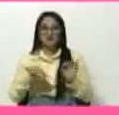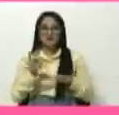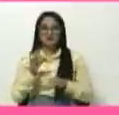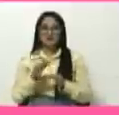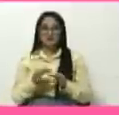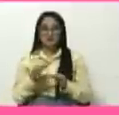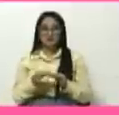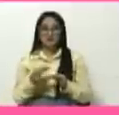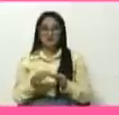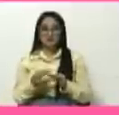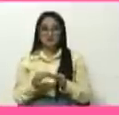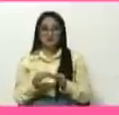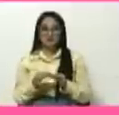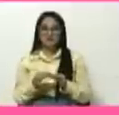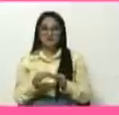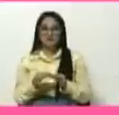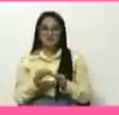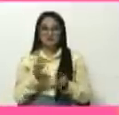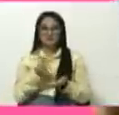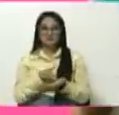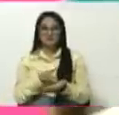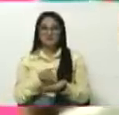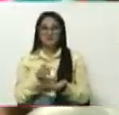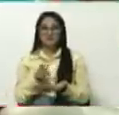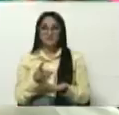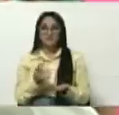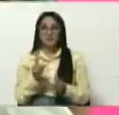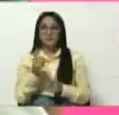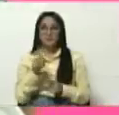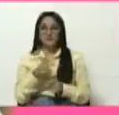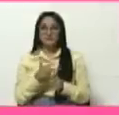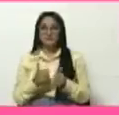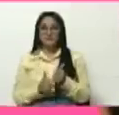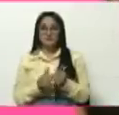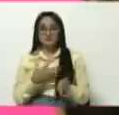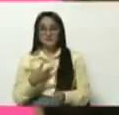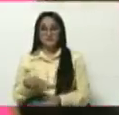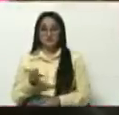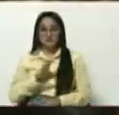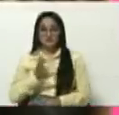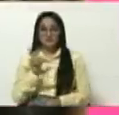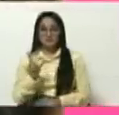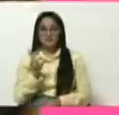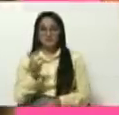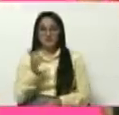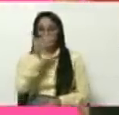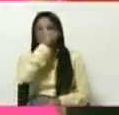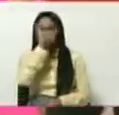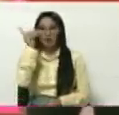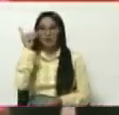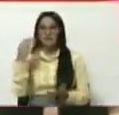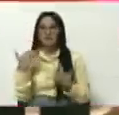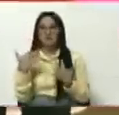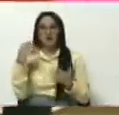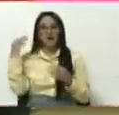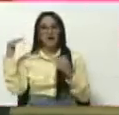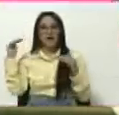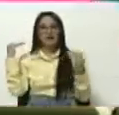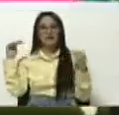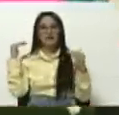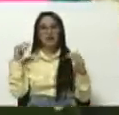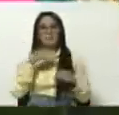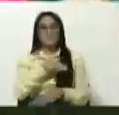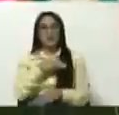de septiembre. En el lugar toma la palabra en este momento el primer vicepresidente del PSU, Diosdado Cabello, con la ponencia Ética y Moral.